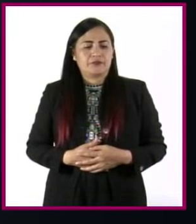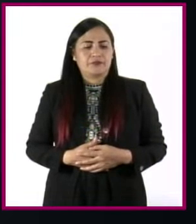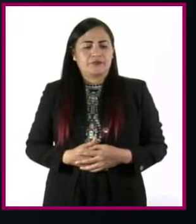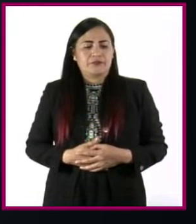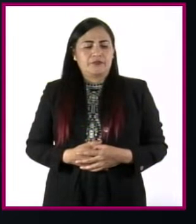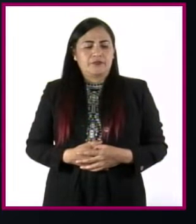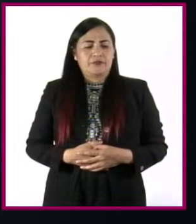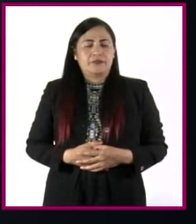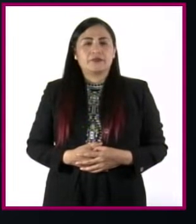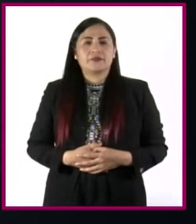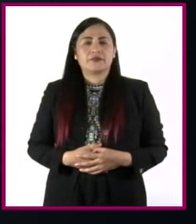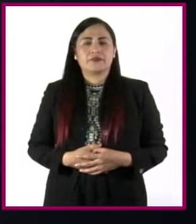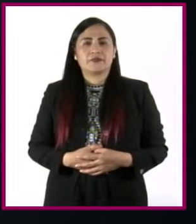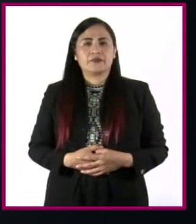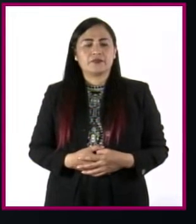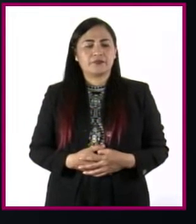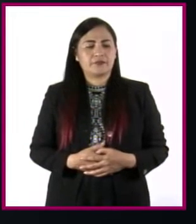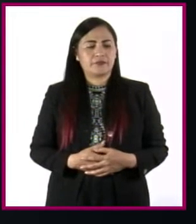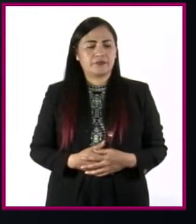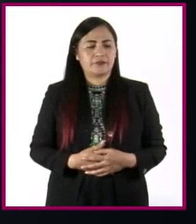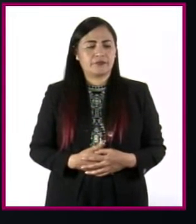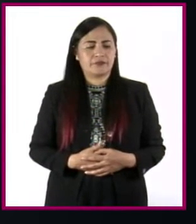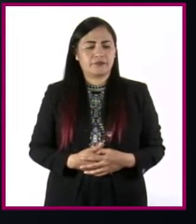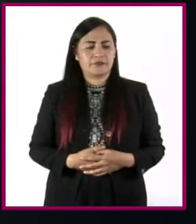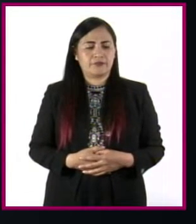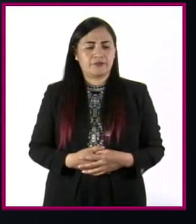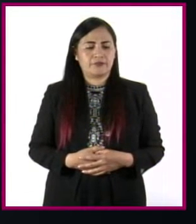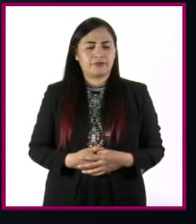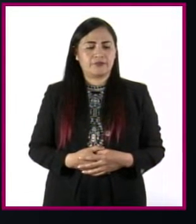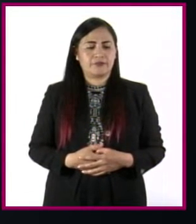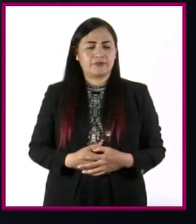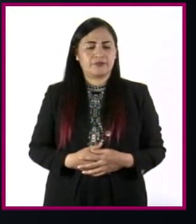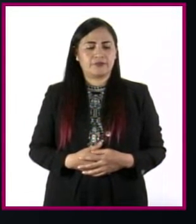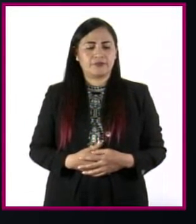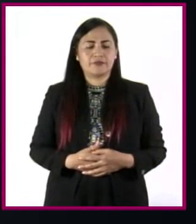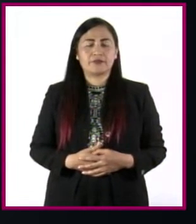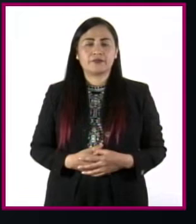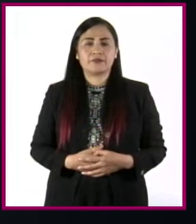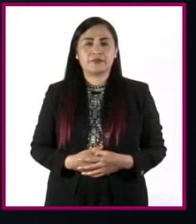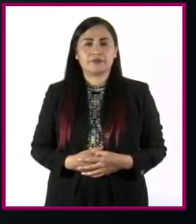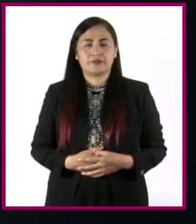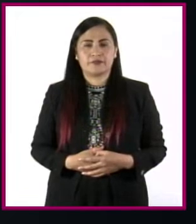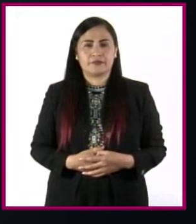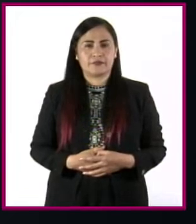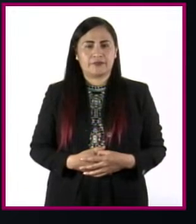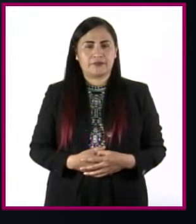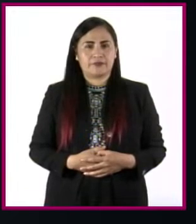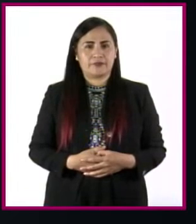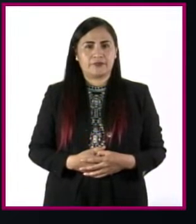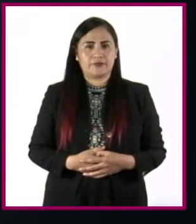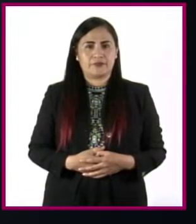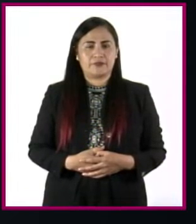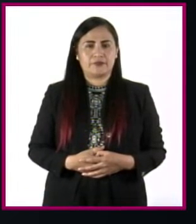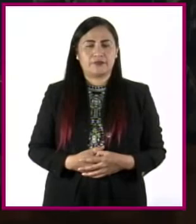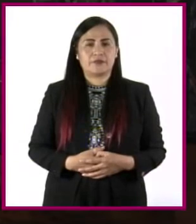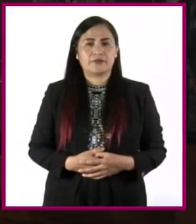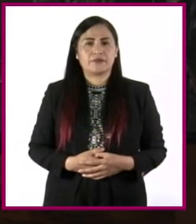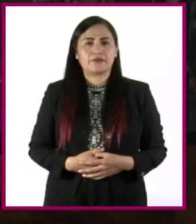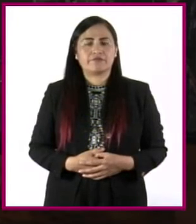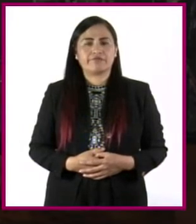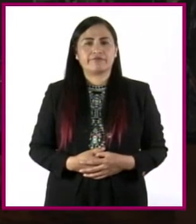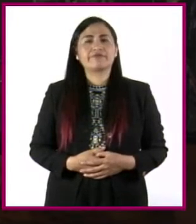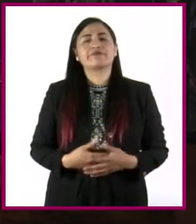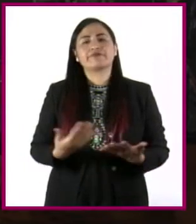son cisgénero, es decir, que su identidad de género es o debe ser igual que el sexo asignado al nacer.